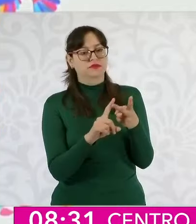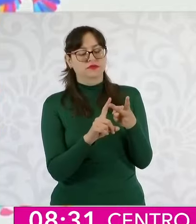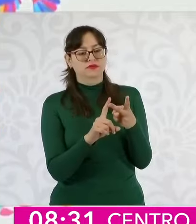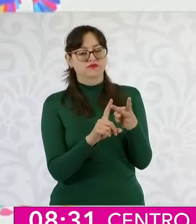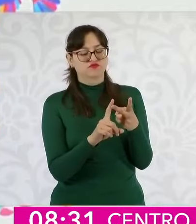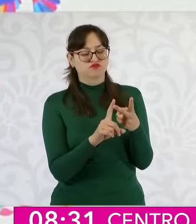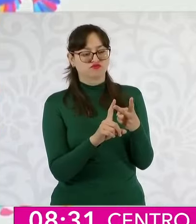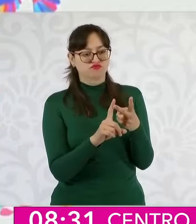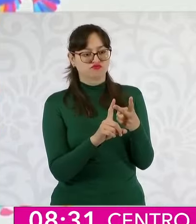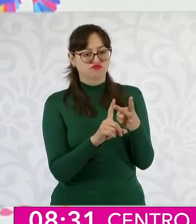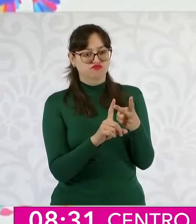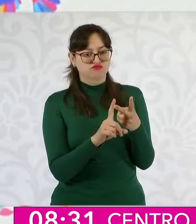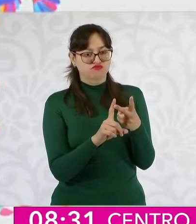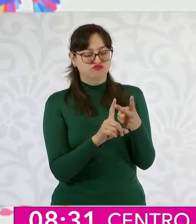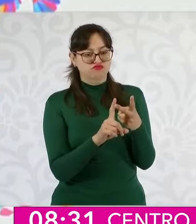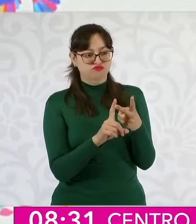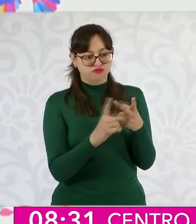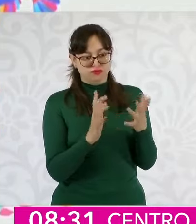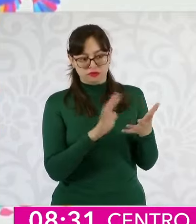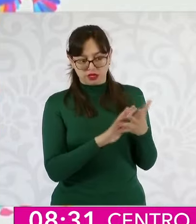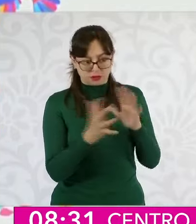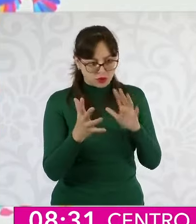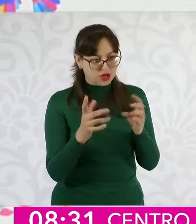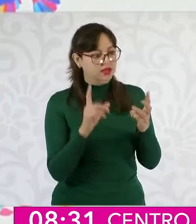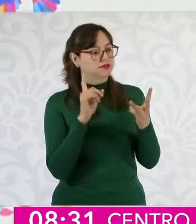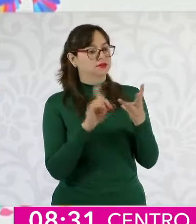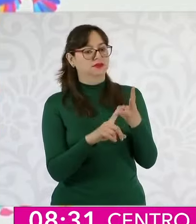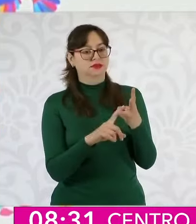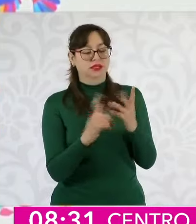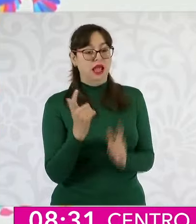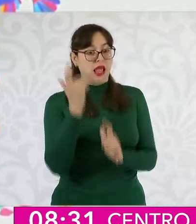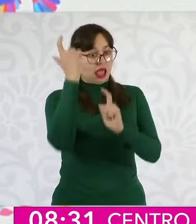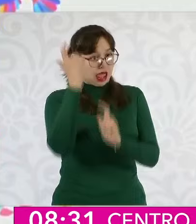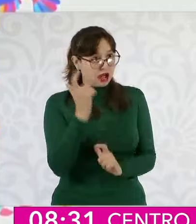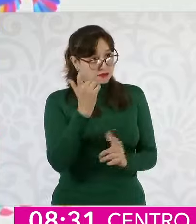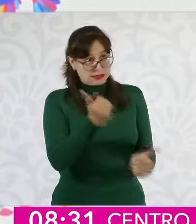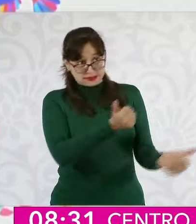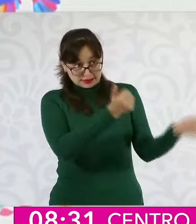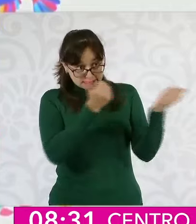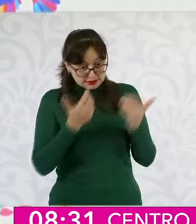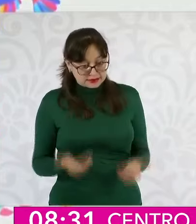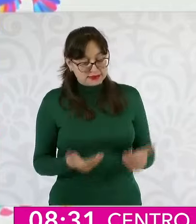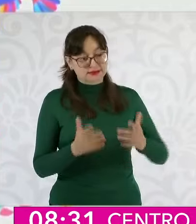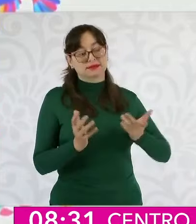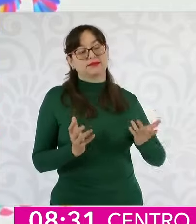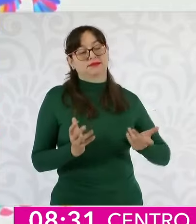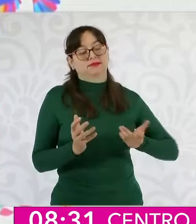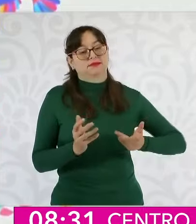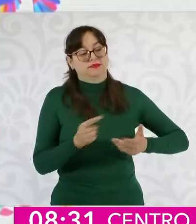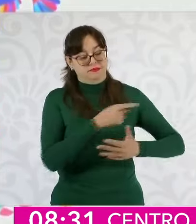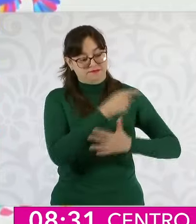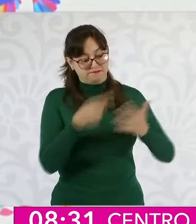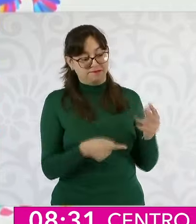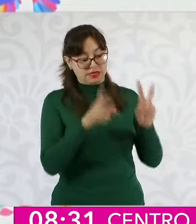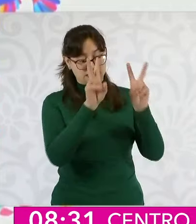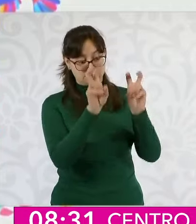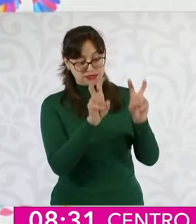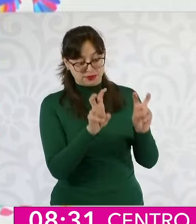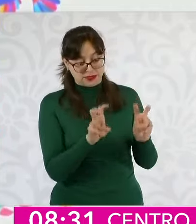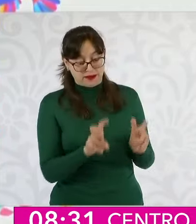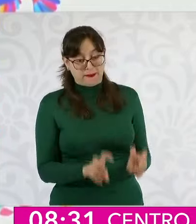de del tema de la violencia, hablar del tráfico de armas hacia México, hablar de todos los temas y